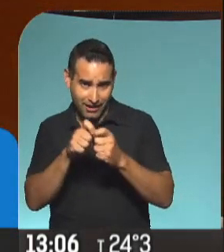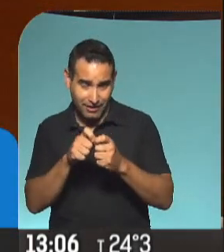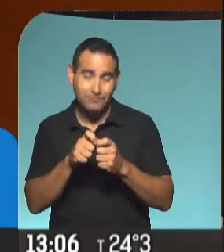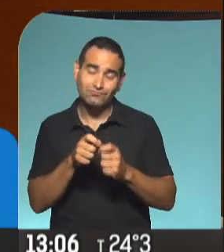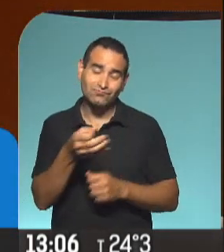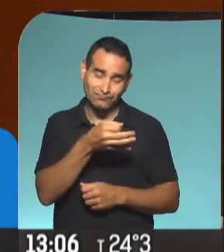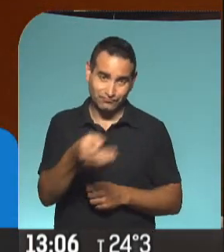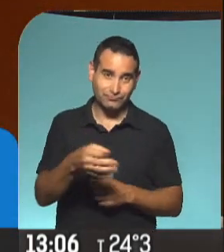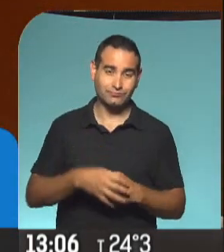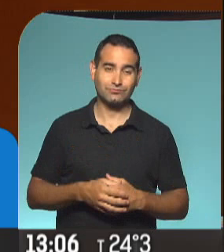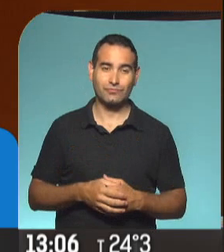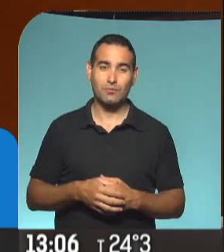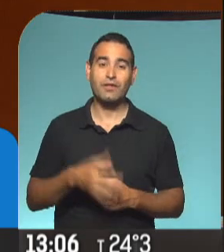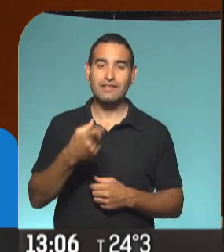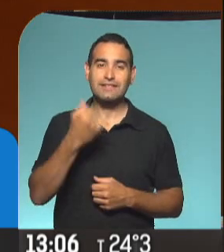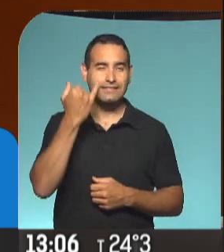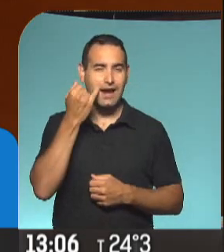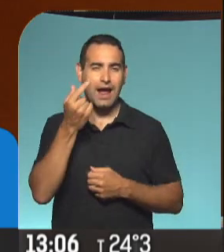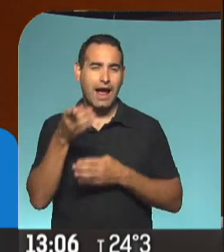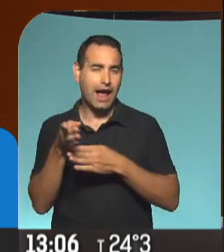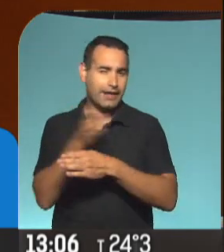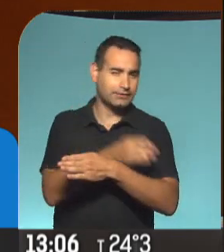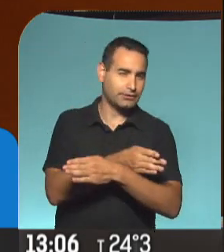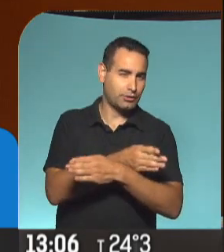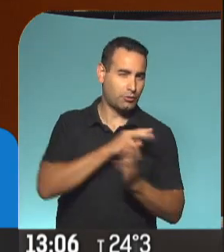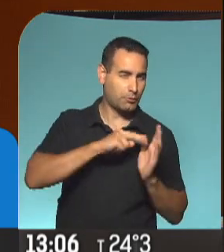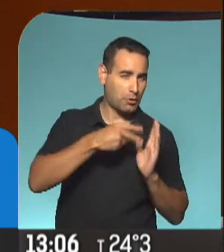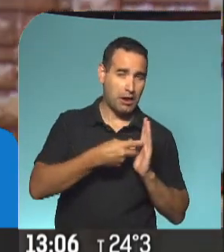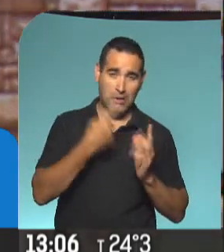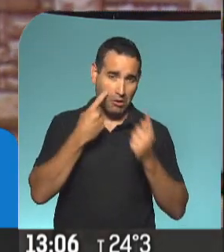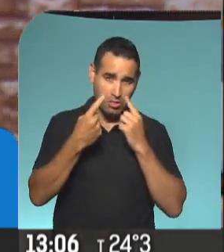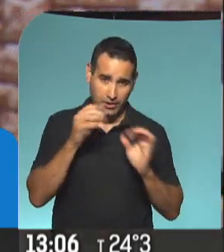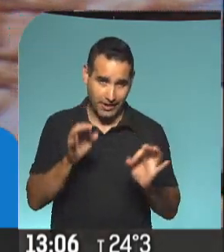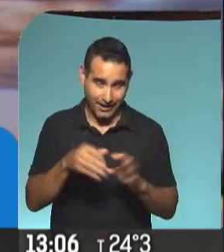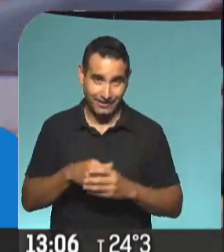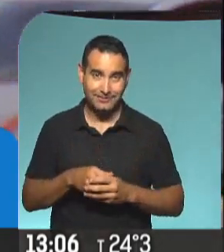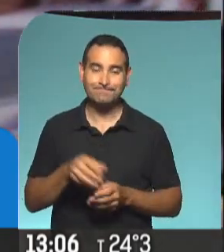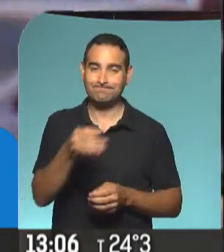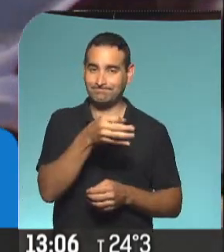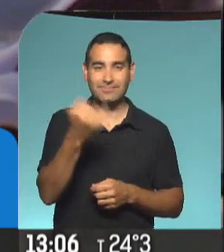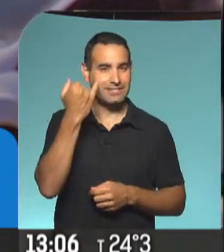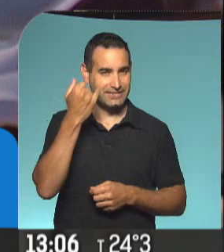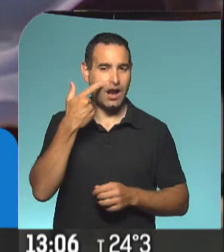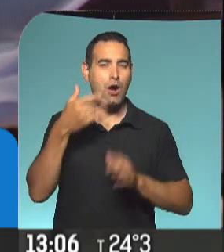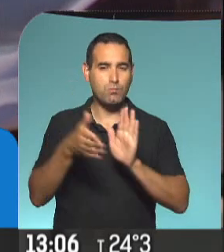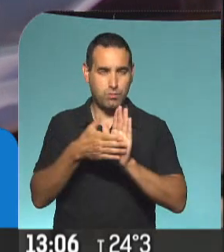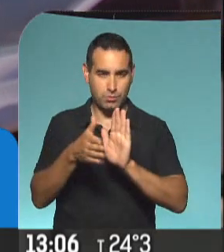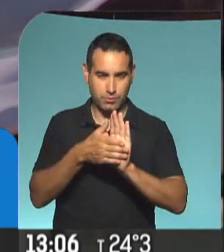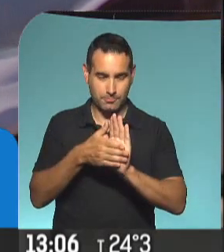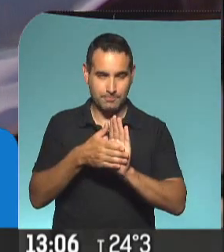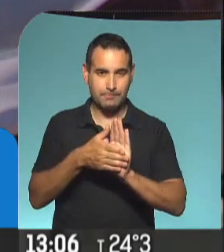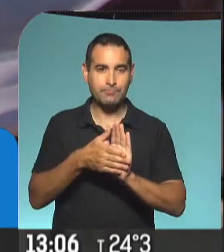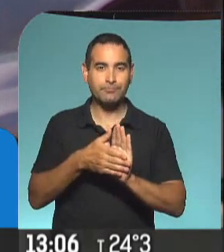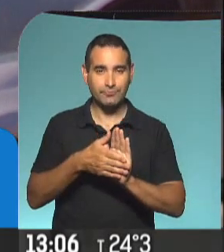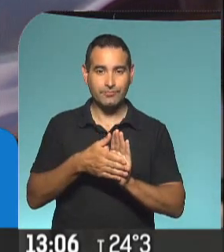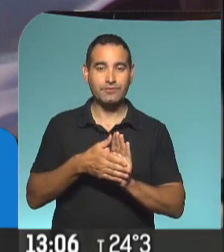de eso. No sé, Claro. que había un incidente previo que fue la falta de controles. Sin dudas. Está establecido, está documentado